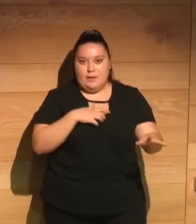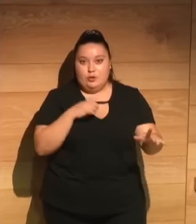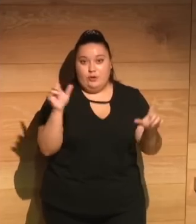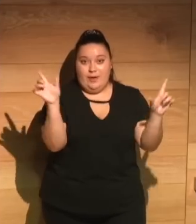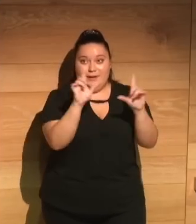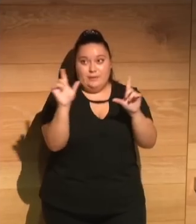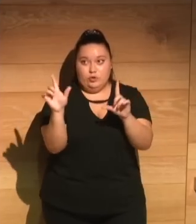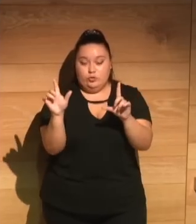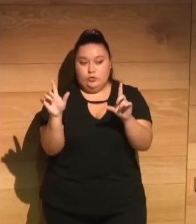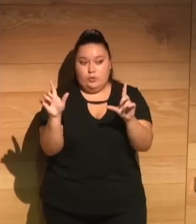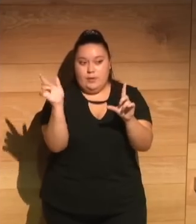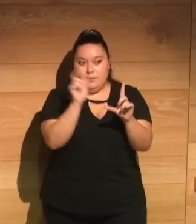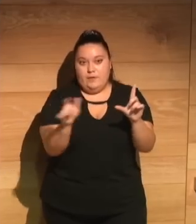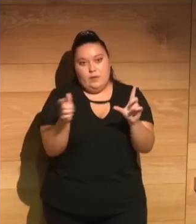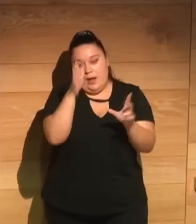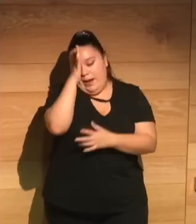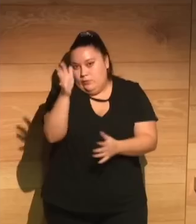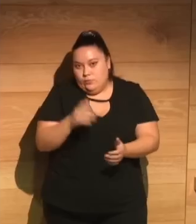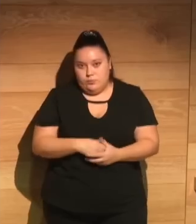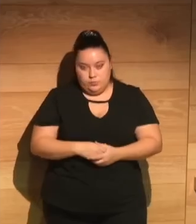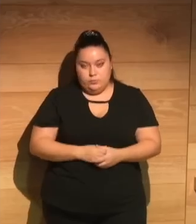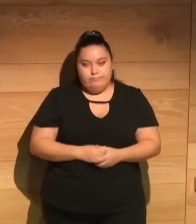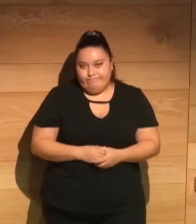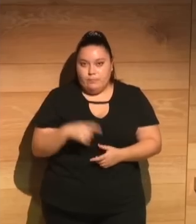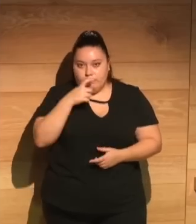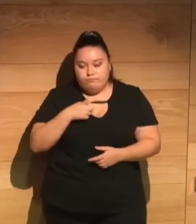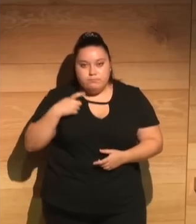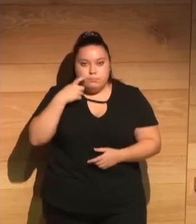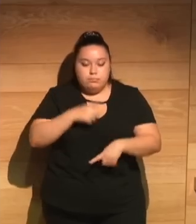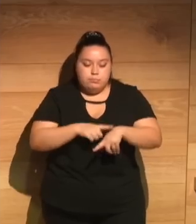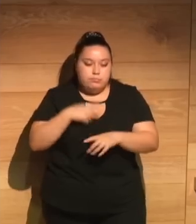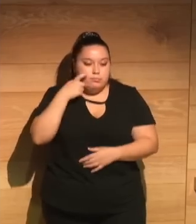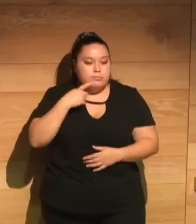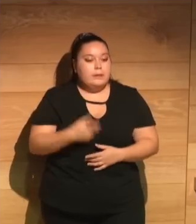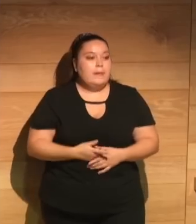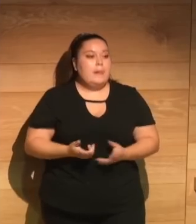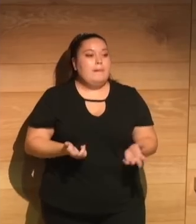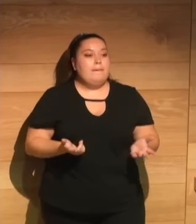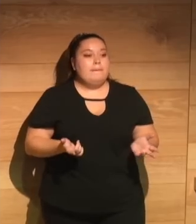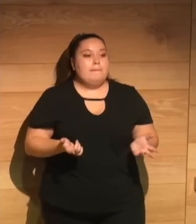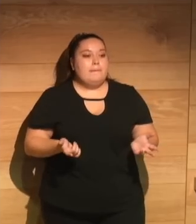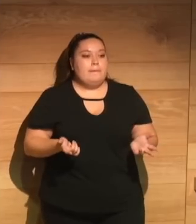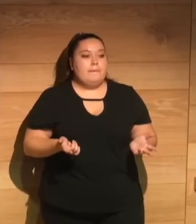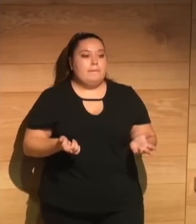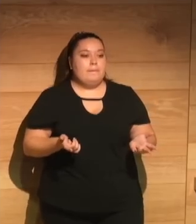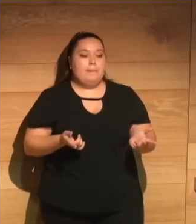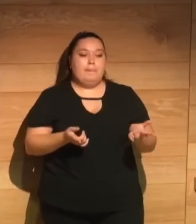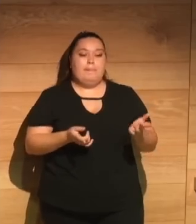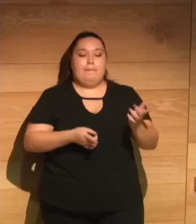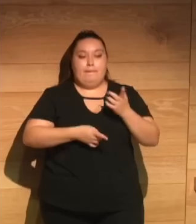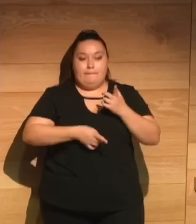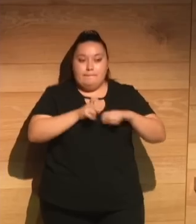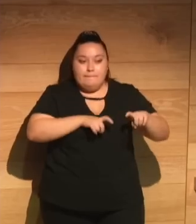de esa época es de gente que está hasta las narices, precisamente, claro. Pero mira, para entender este principio que tendremos que rescatar después, digamos que